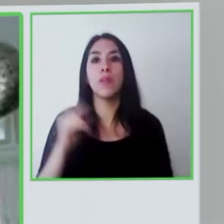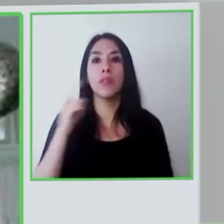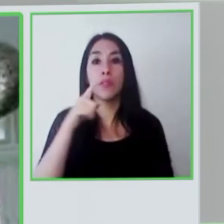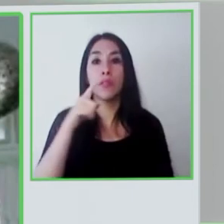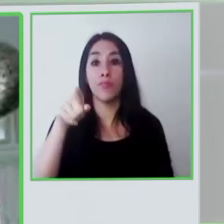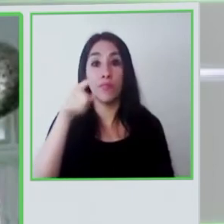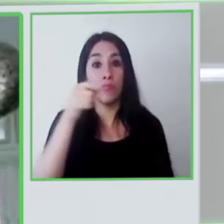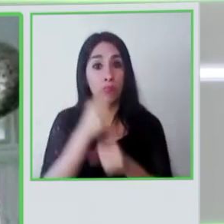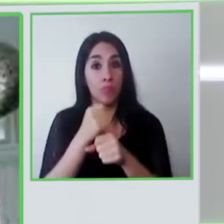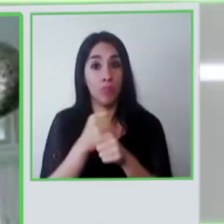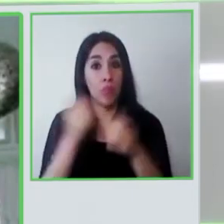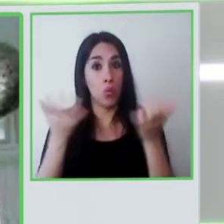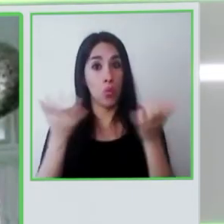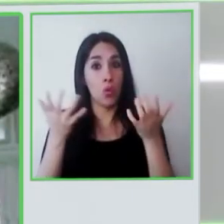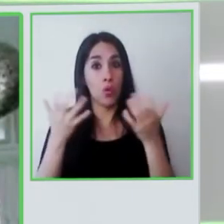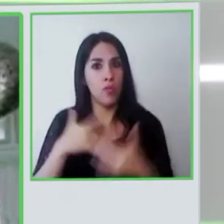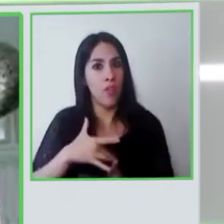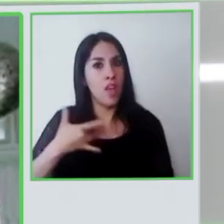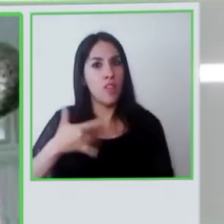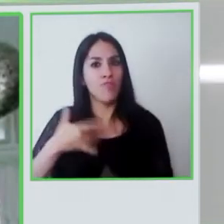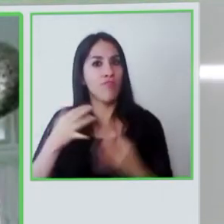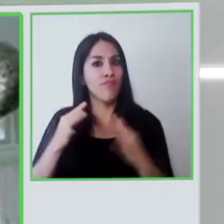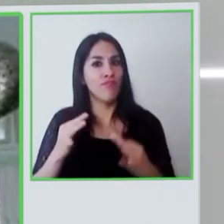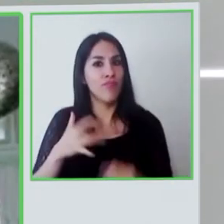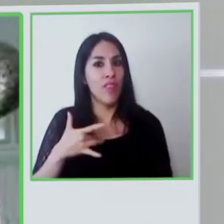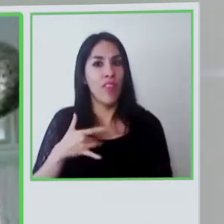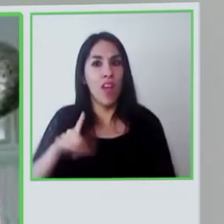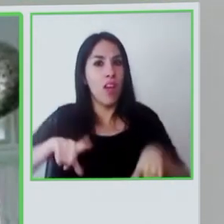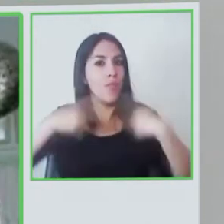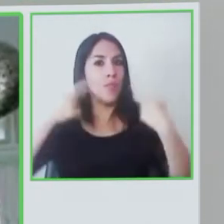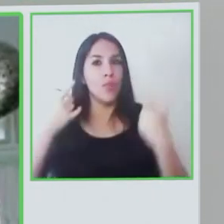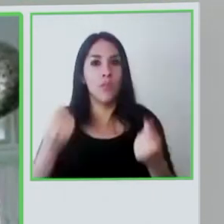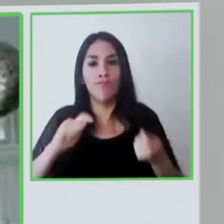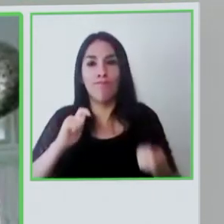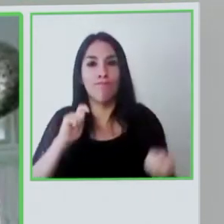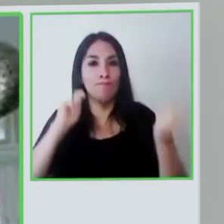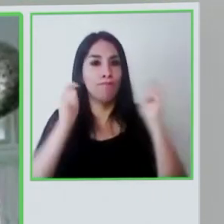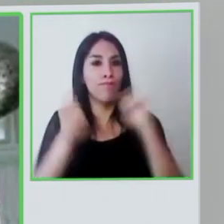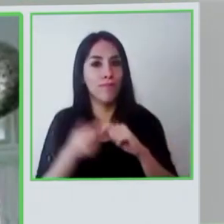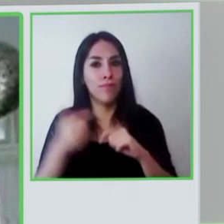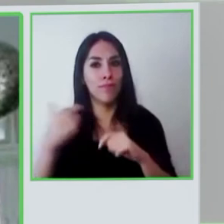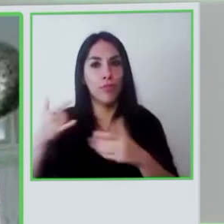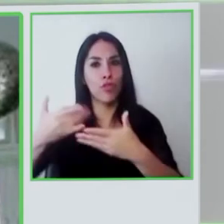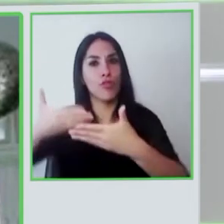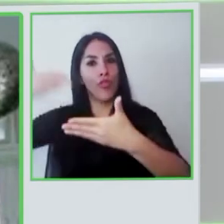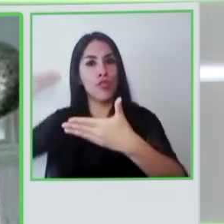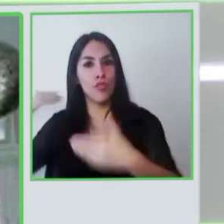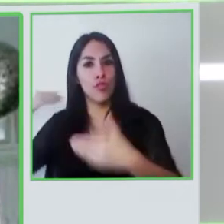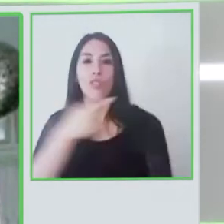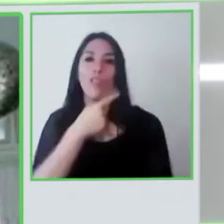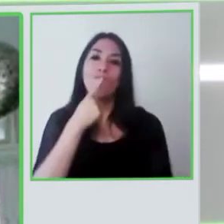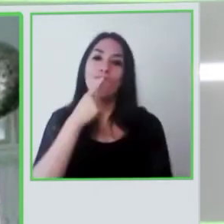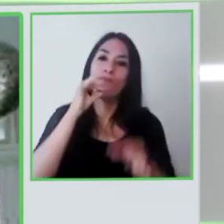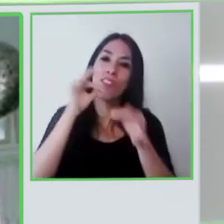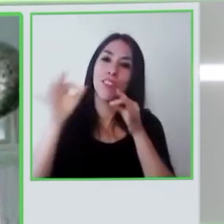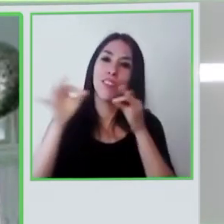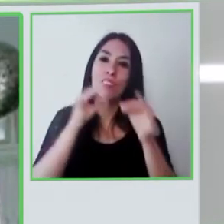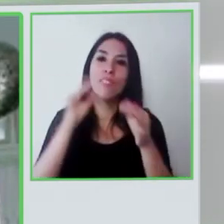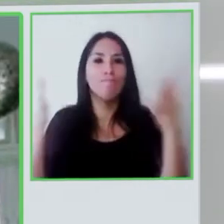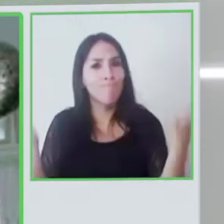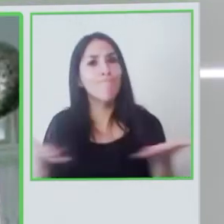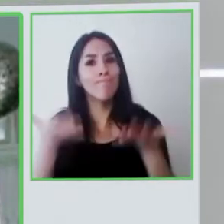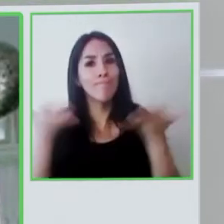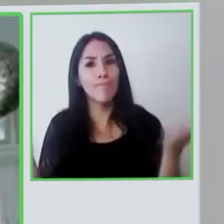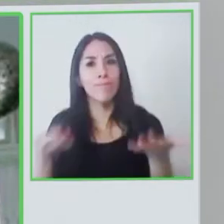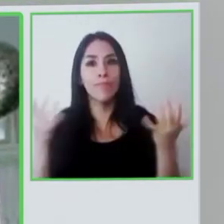hecho ciertos ajustes ahí e impulsaban a los empleados de sel para que se